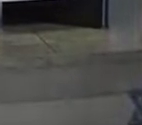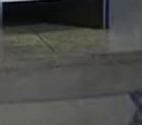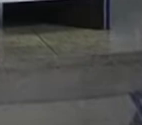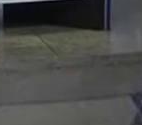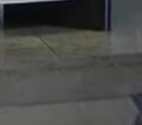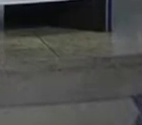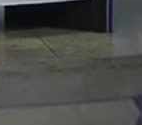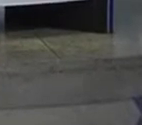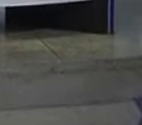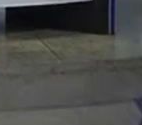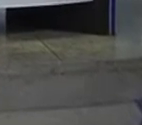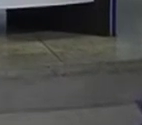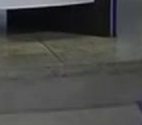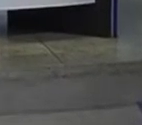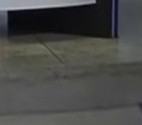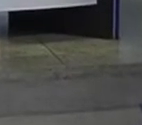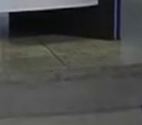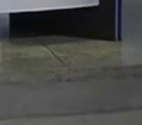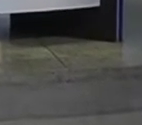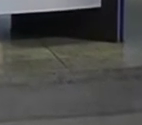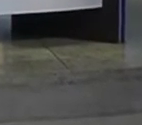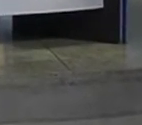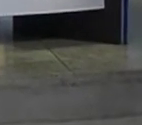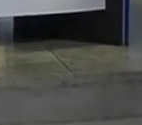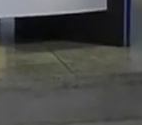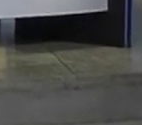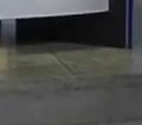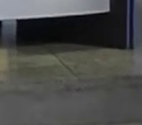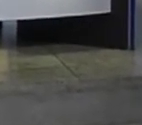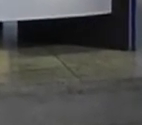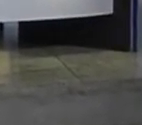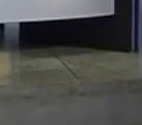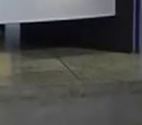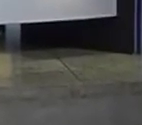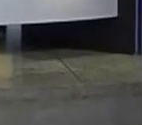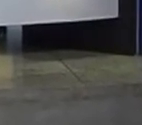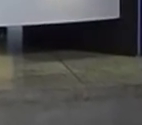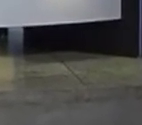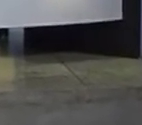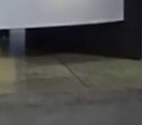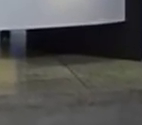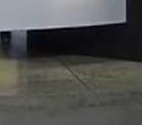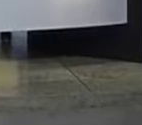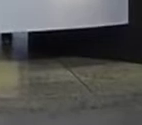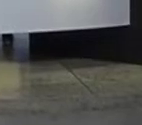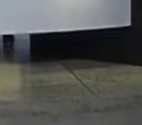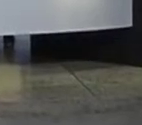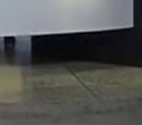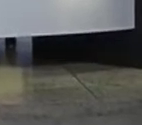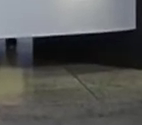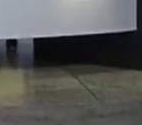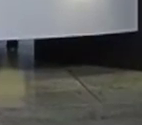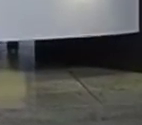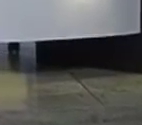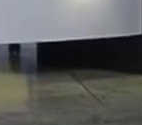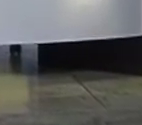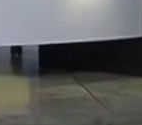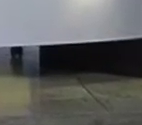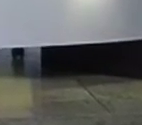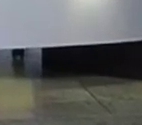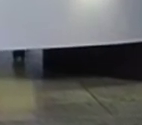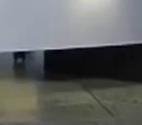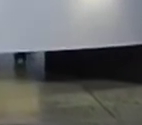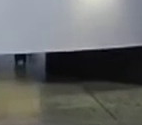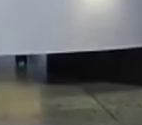amén toda la gloria sea para el señor si eran tan sabios Y si eran tan